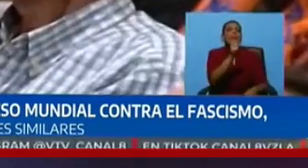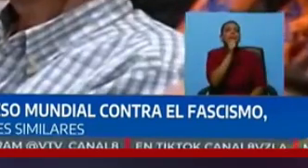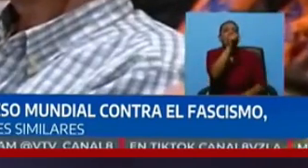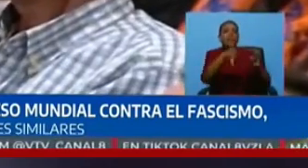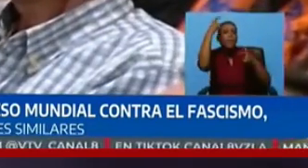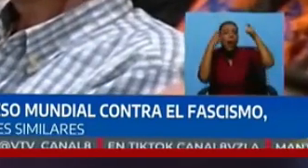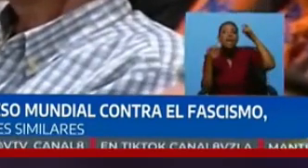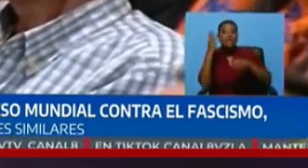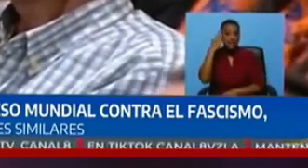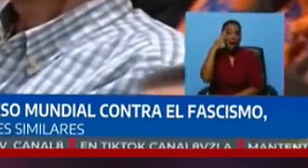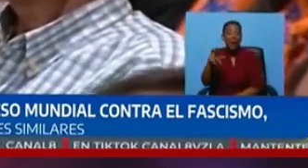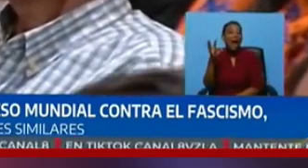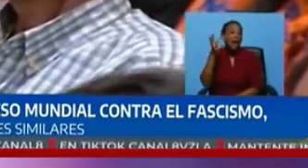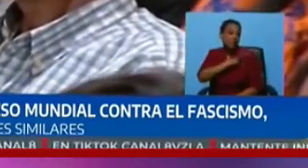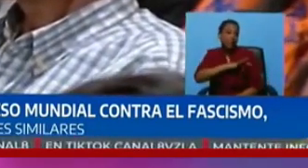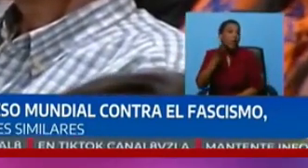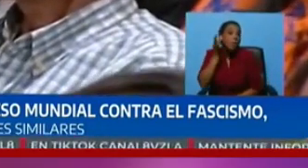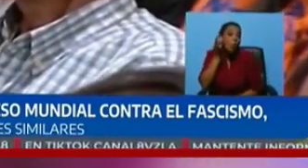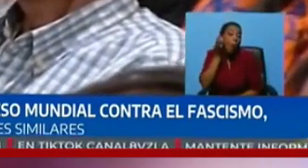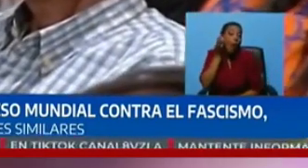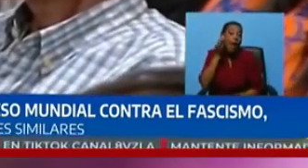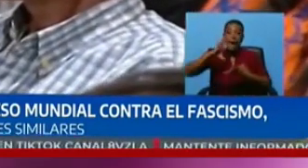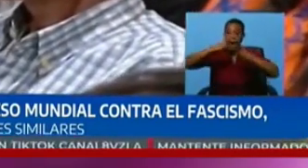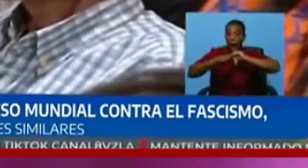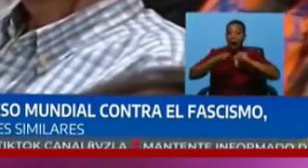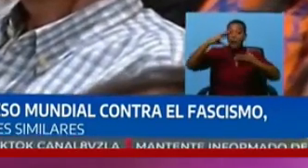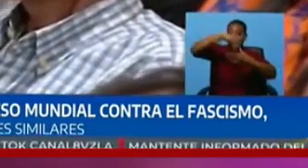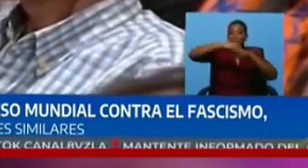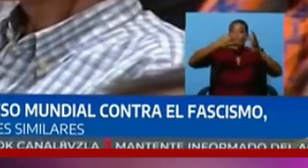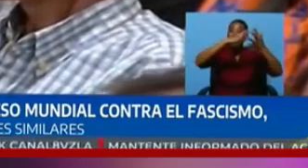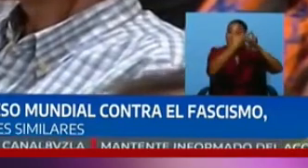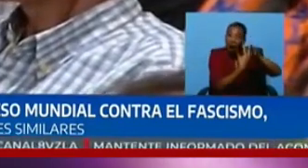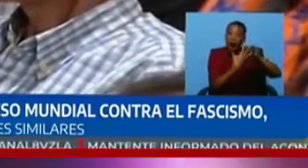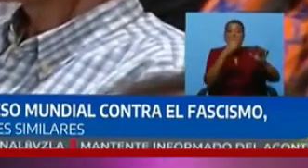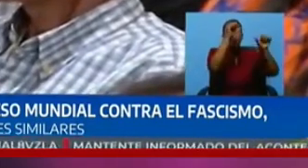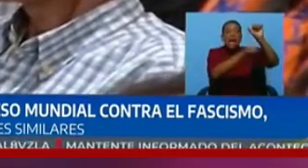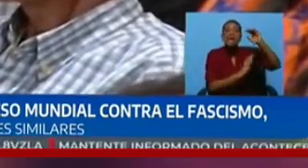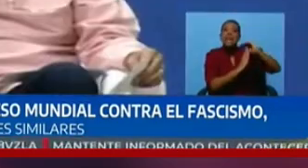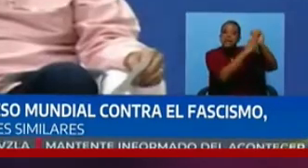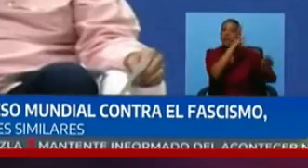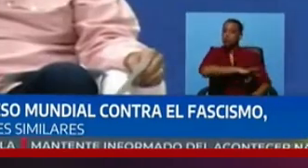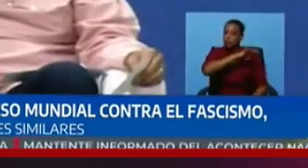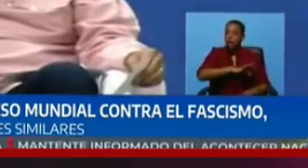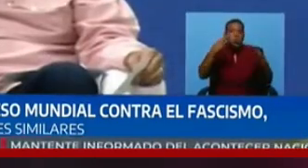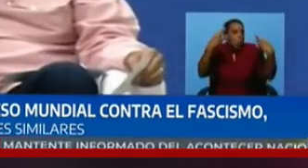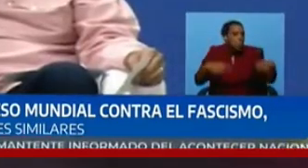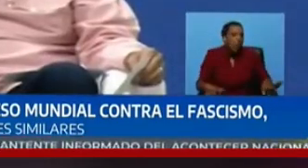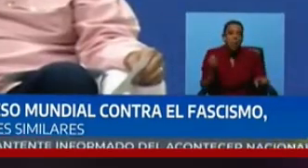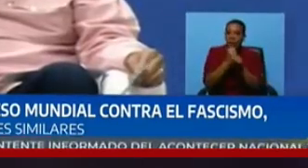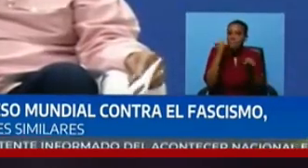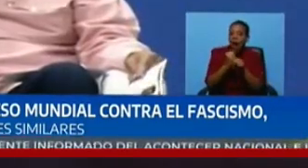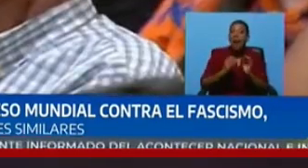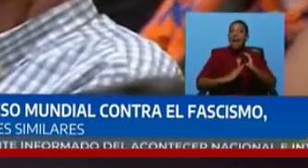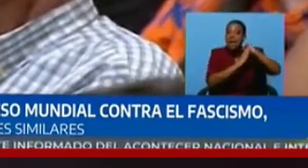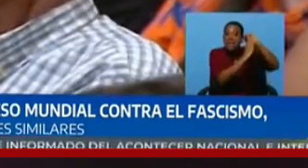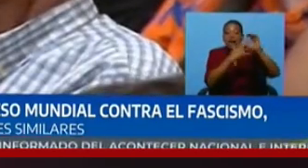una sensación de impunidad para los genocidas y de culpa para los que no